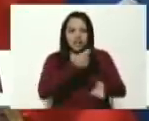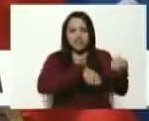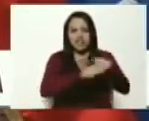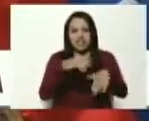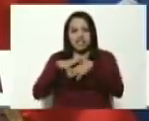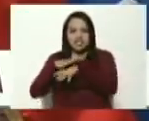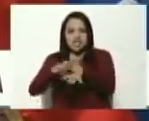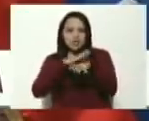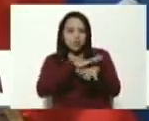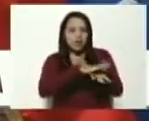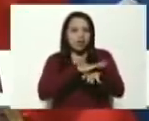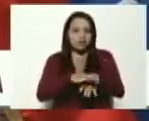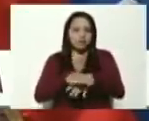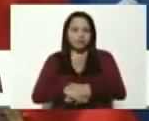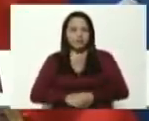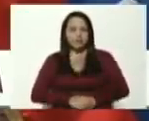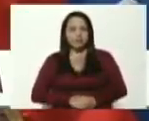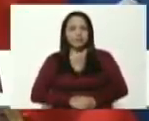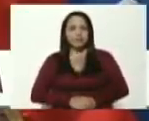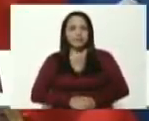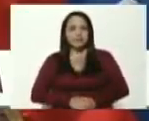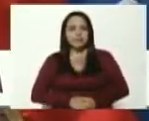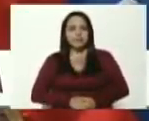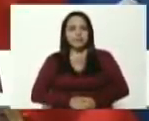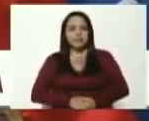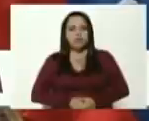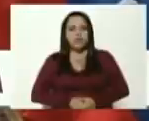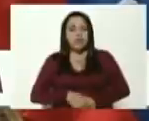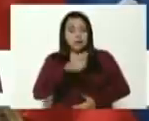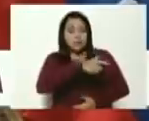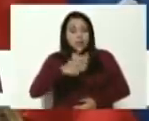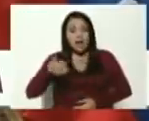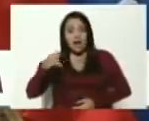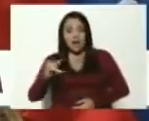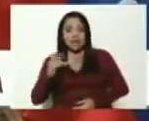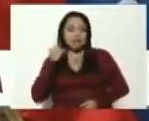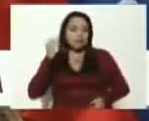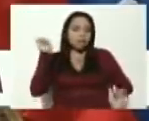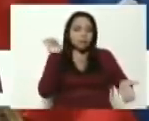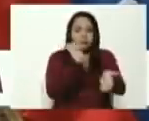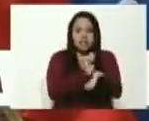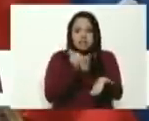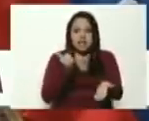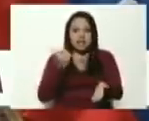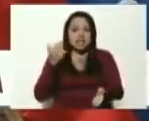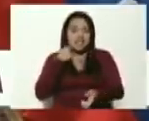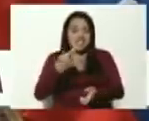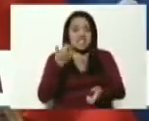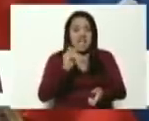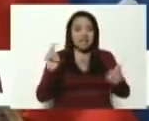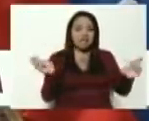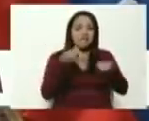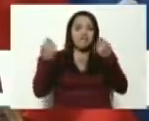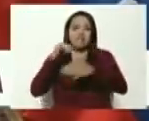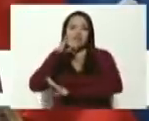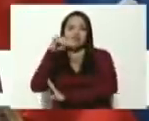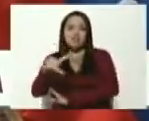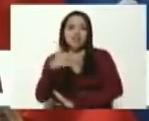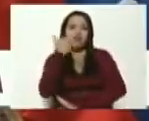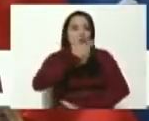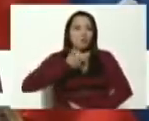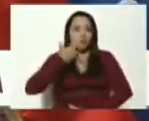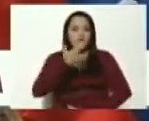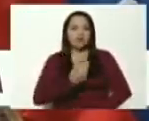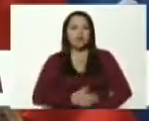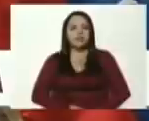lograr la explotación sexual. Sobre dicha ciudadana fue solicitada la orden de aprehensión y publicación de notificación roja.